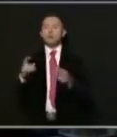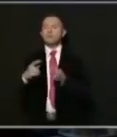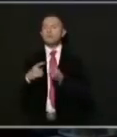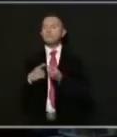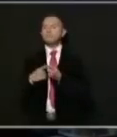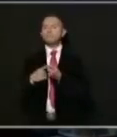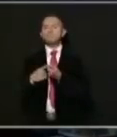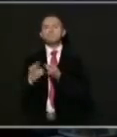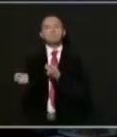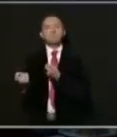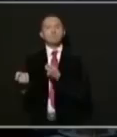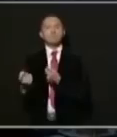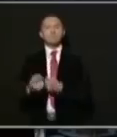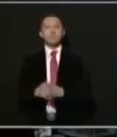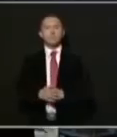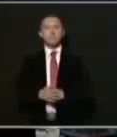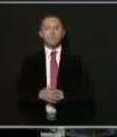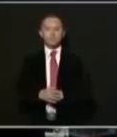para